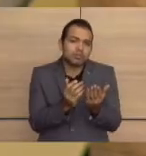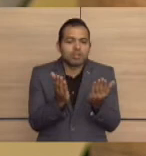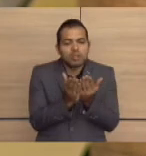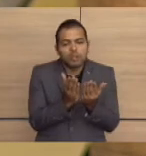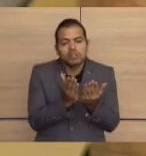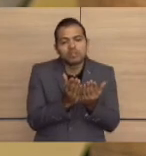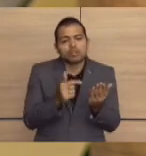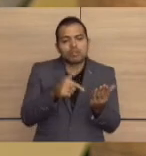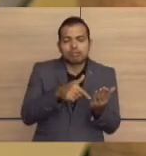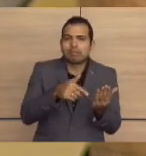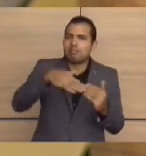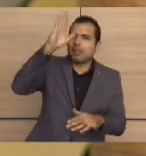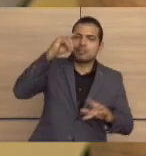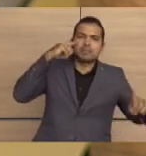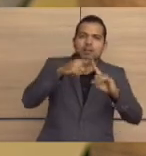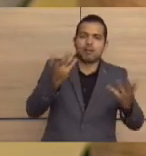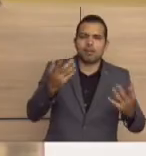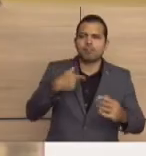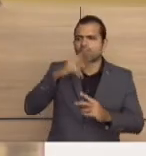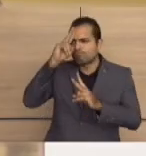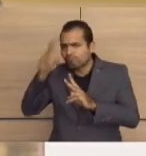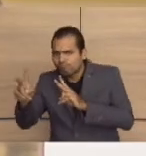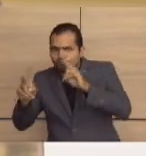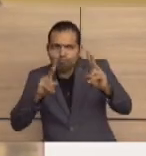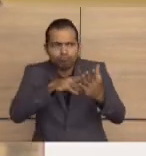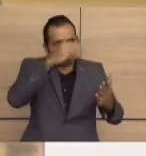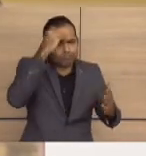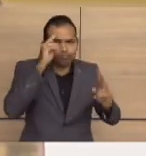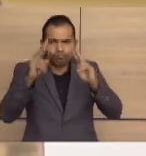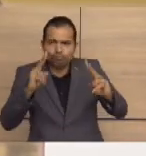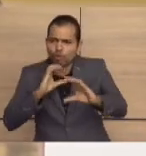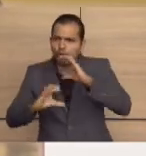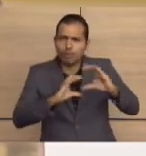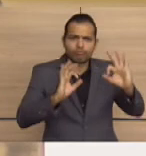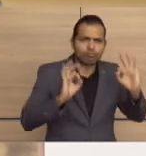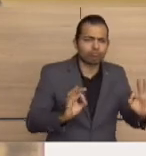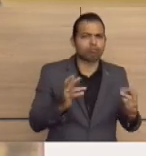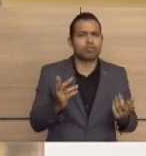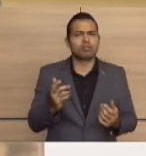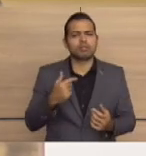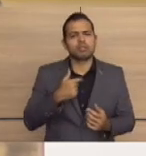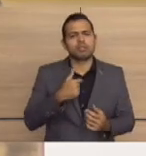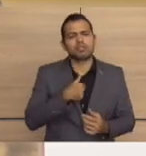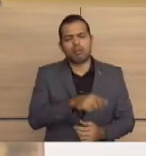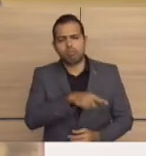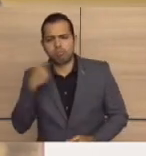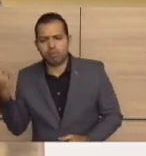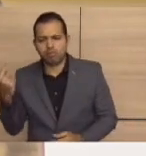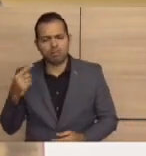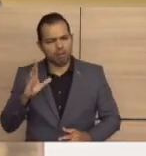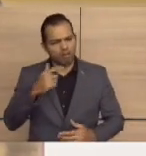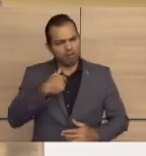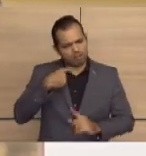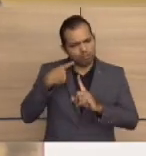colaborativo, solidaridad, respeto, comunicación asertiva, tolerancia a la frustración, creatividad. Creo que se